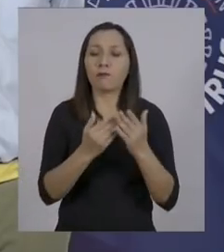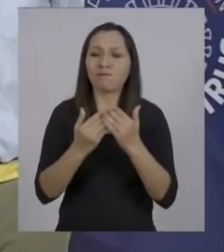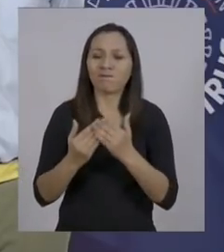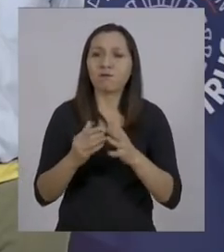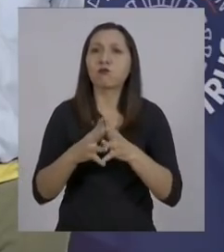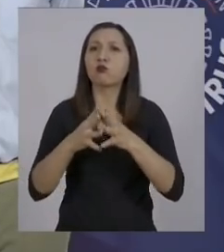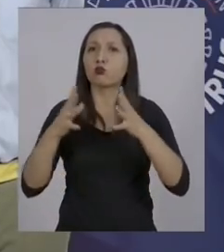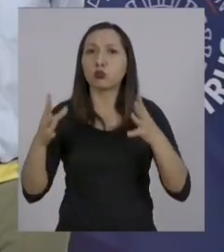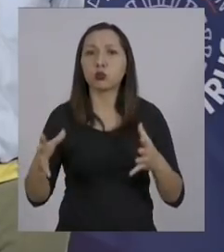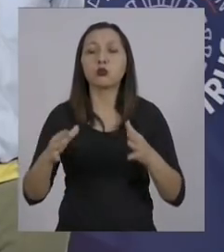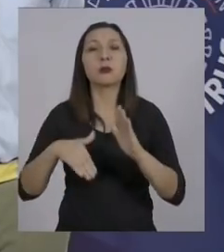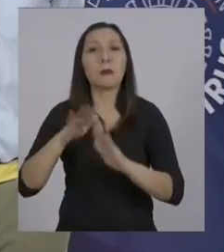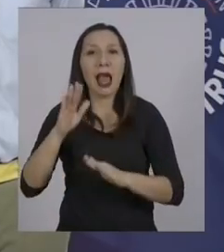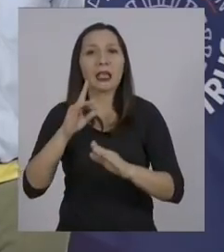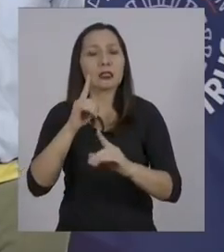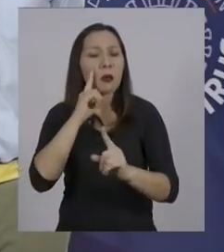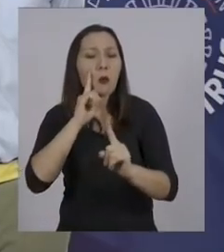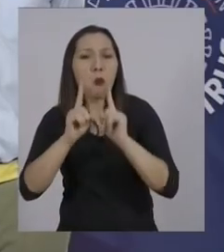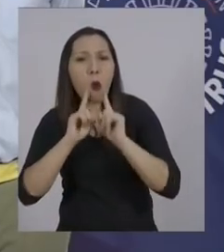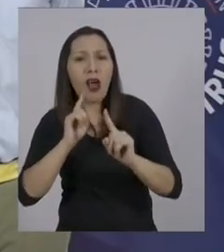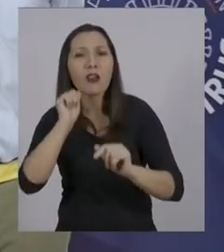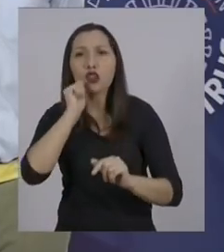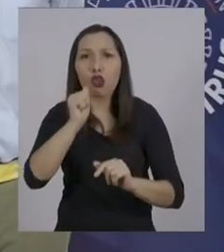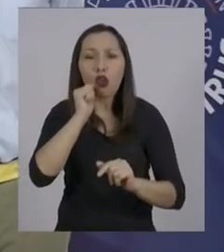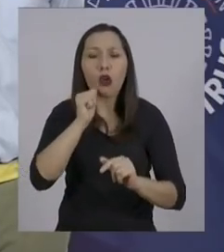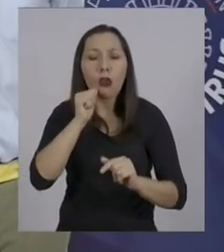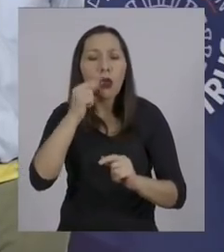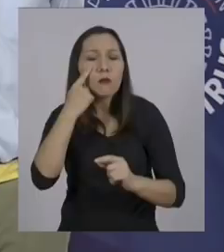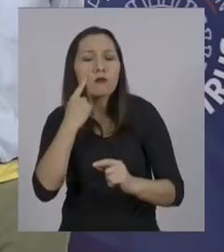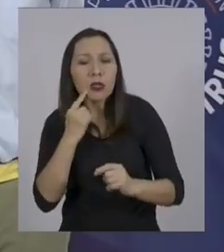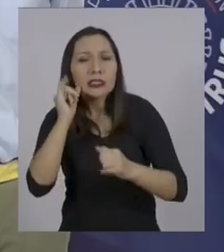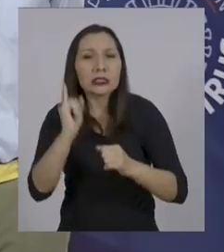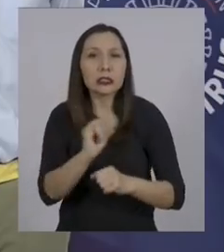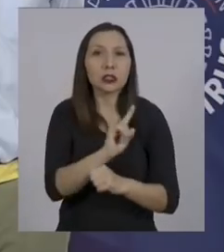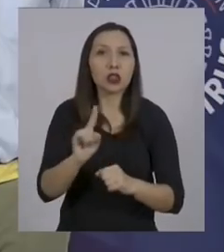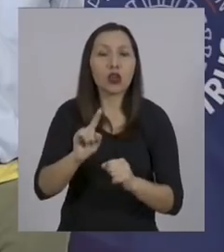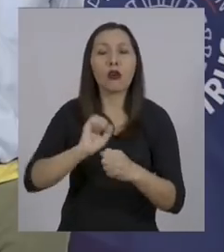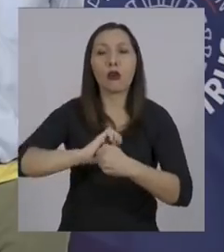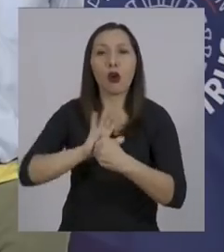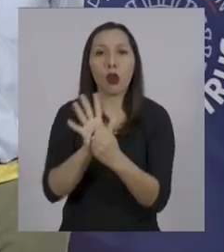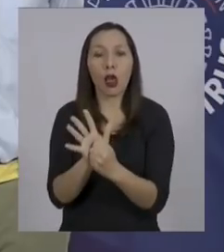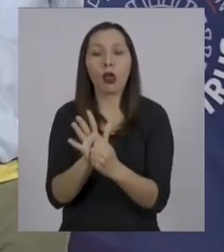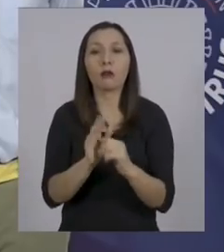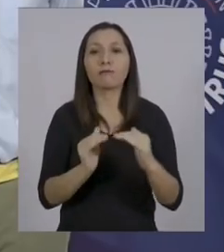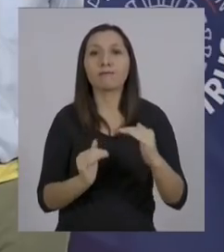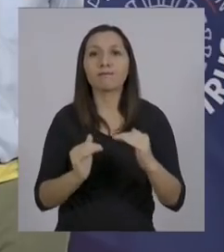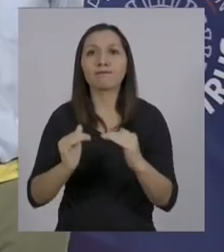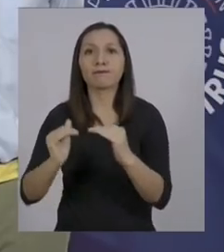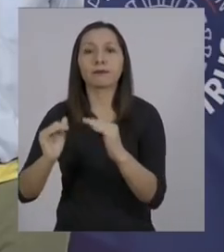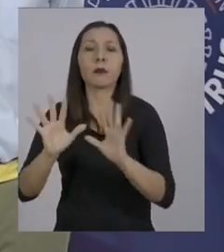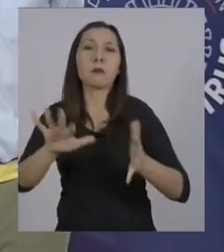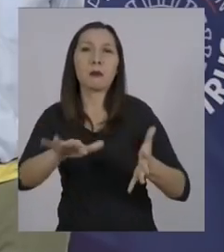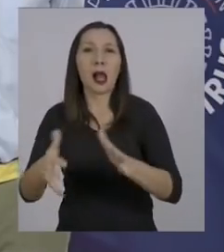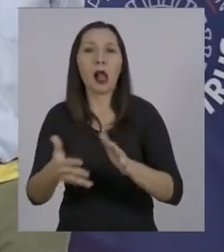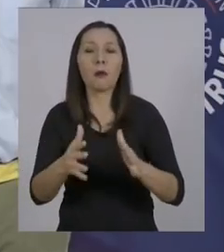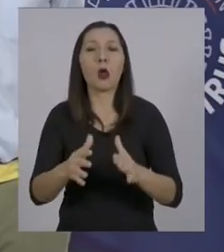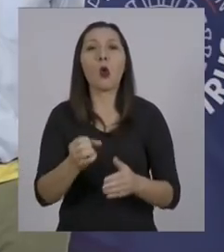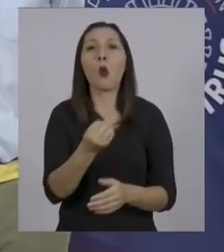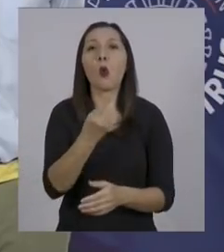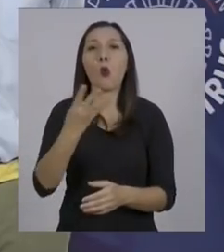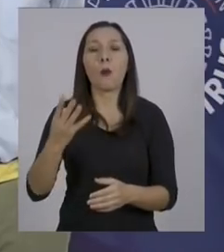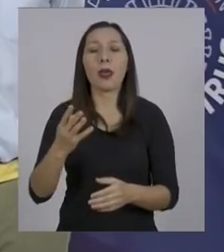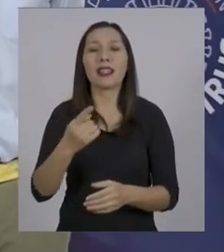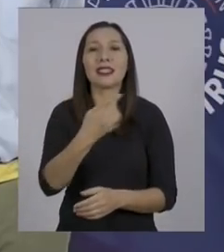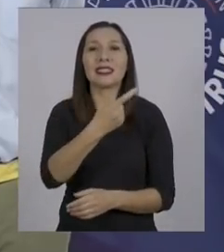haciendo muchos más exámenes diariamente para coronavirus, estamos estabilizados en alrededor de un número